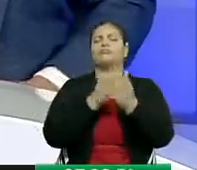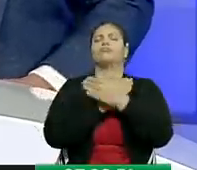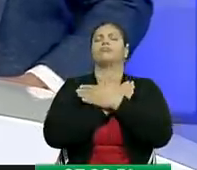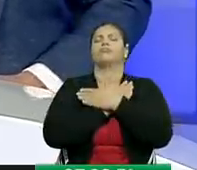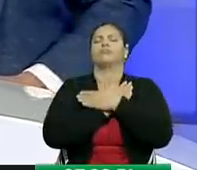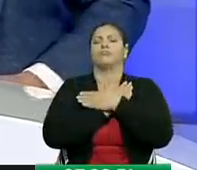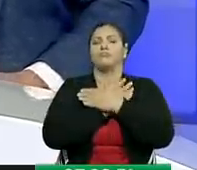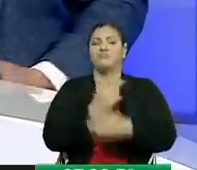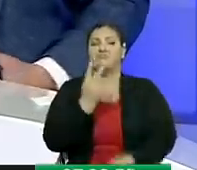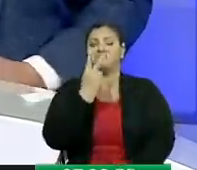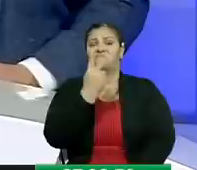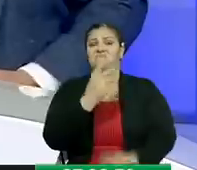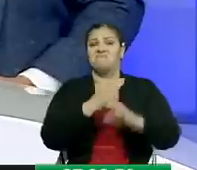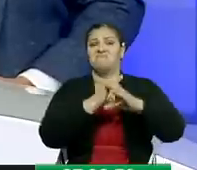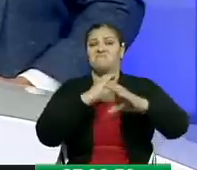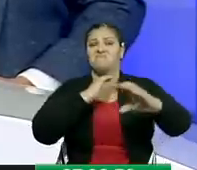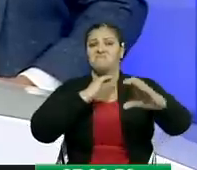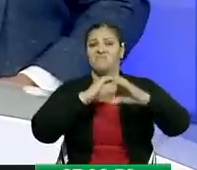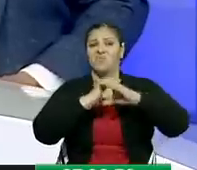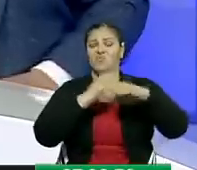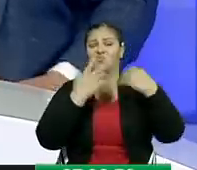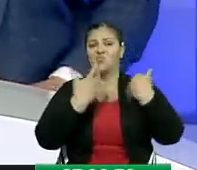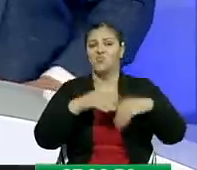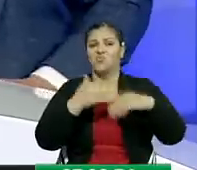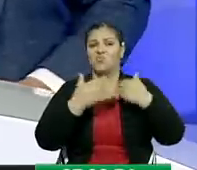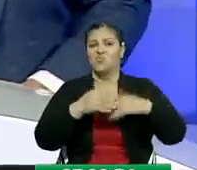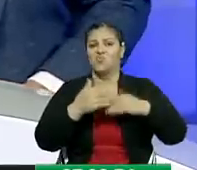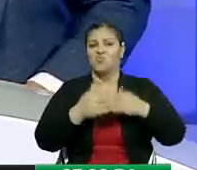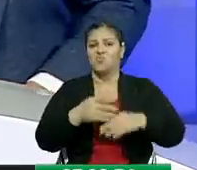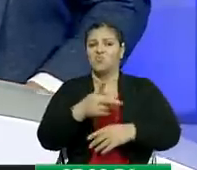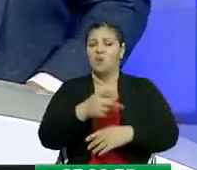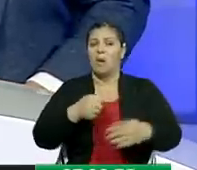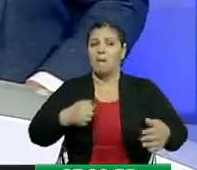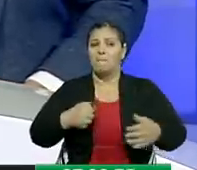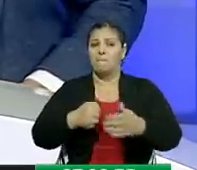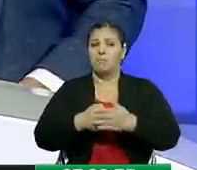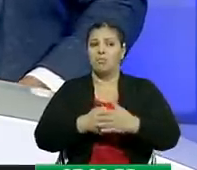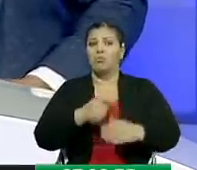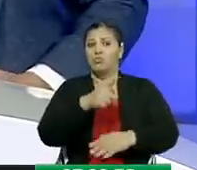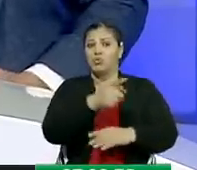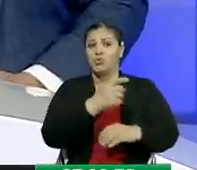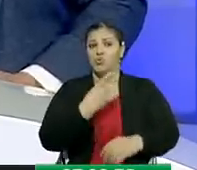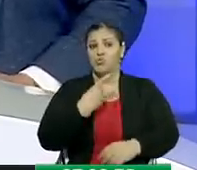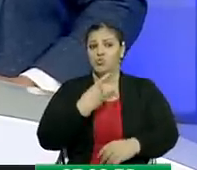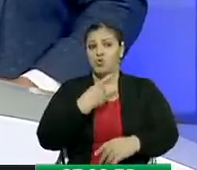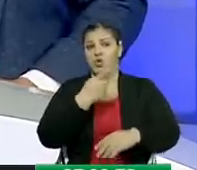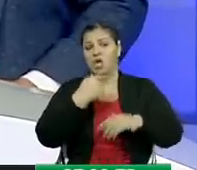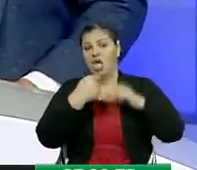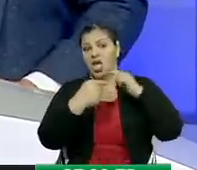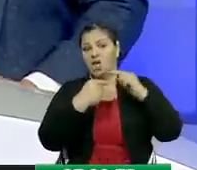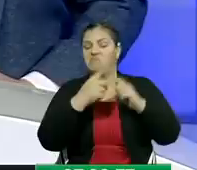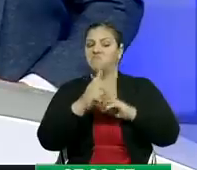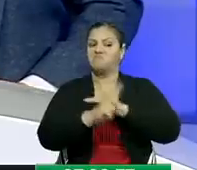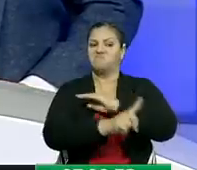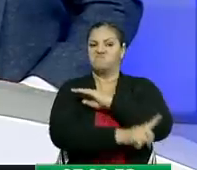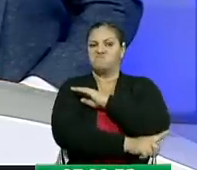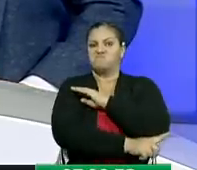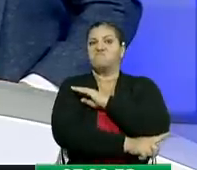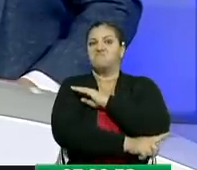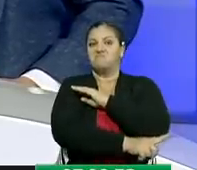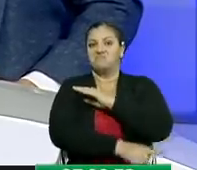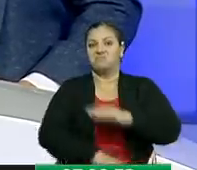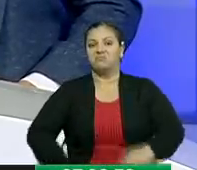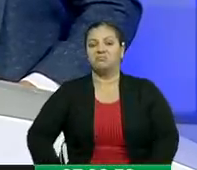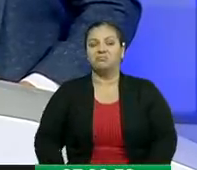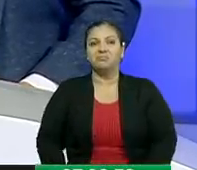a los responsables de este accidente de tránsito que enlutan al Ecuador. Muy bien, muchísimas gracias, José, y de inmediato vamos a